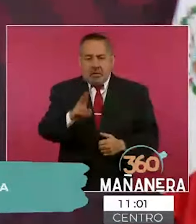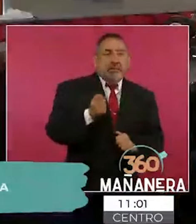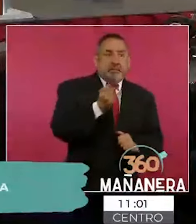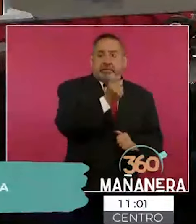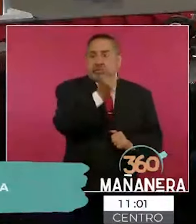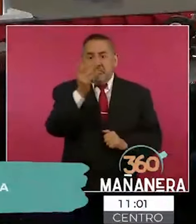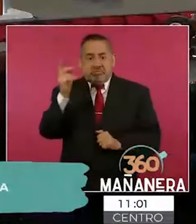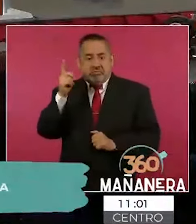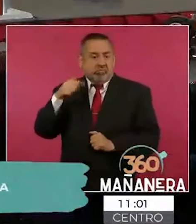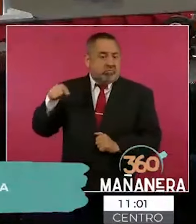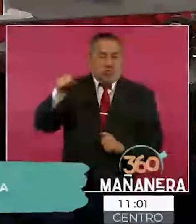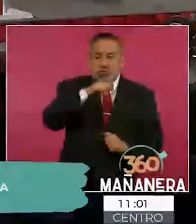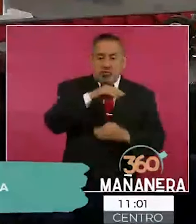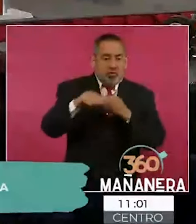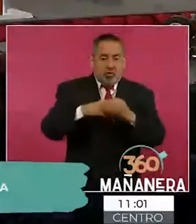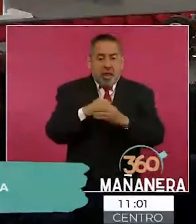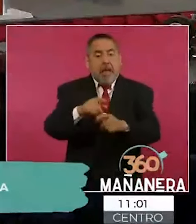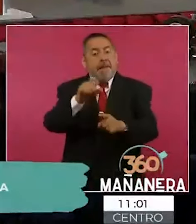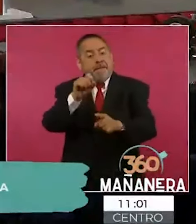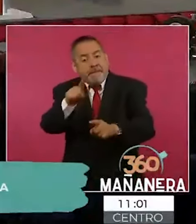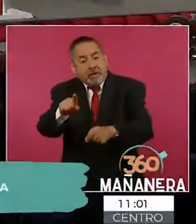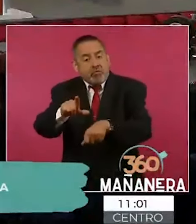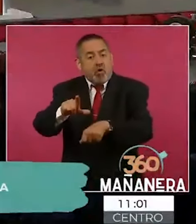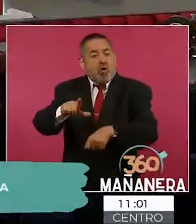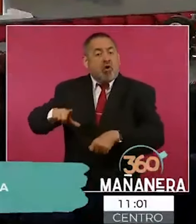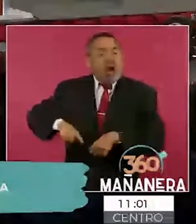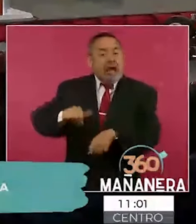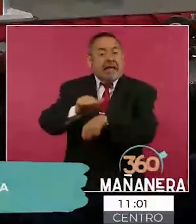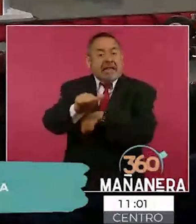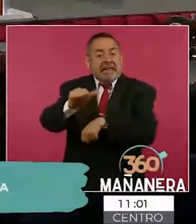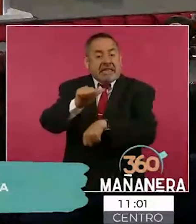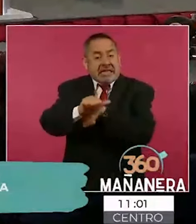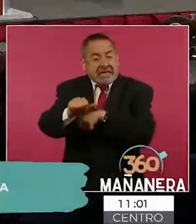injustificable. El mismo gobierno de Argentina